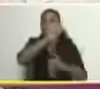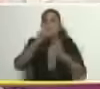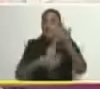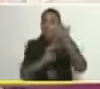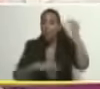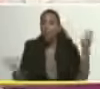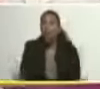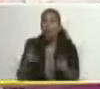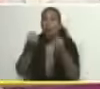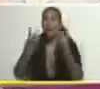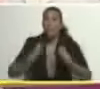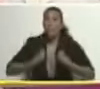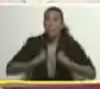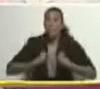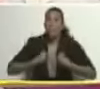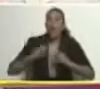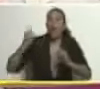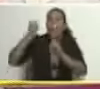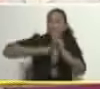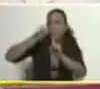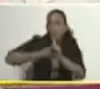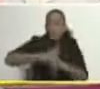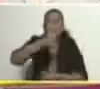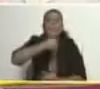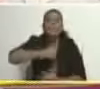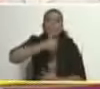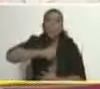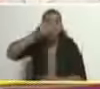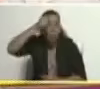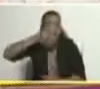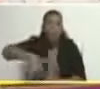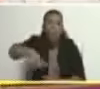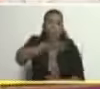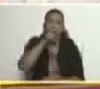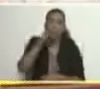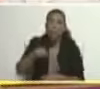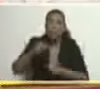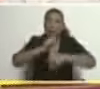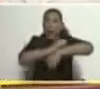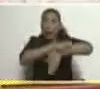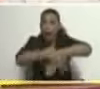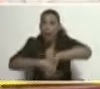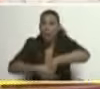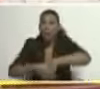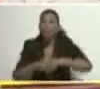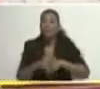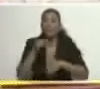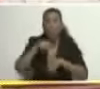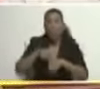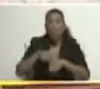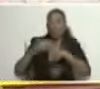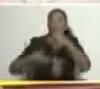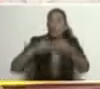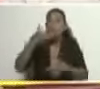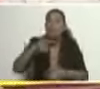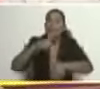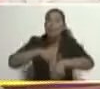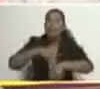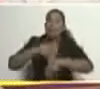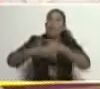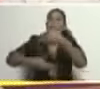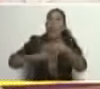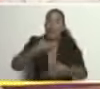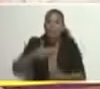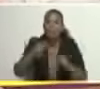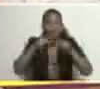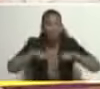Lo rescatamos y empezó la batalla de resistencia del pueblo del ALBA. Y ha pasado el tiempo y aquí